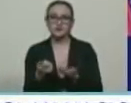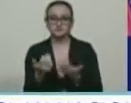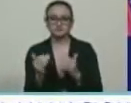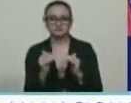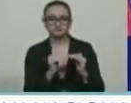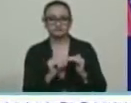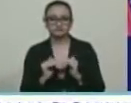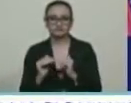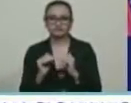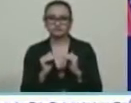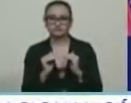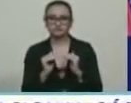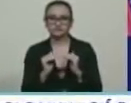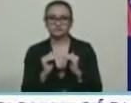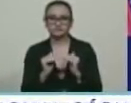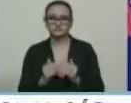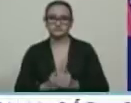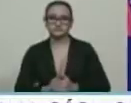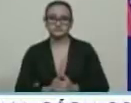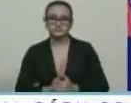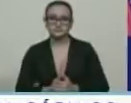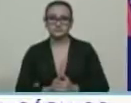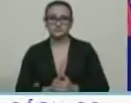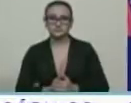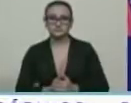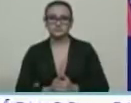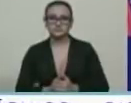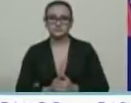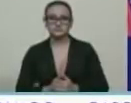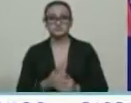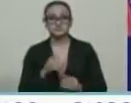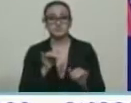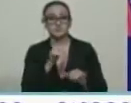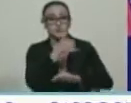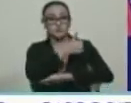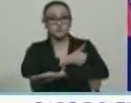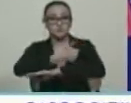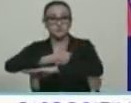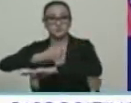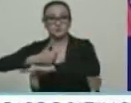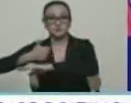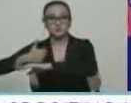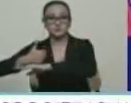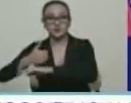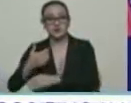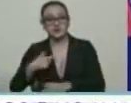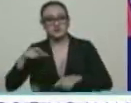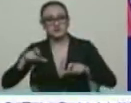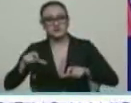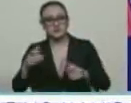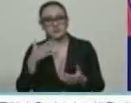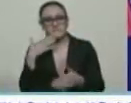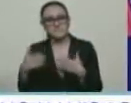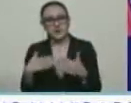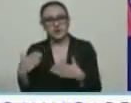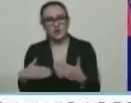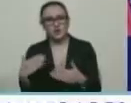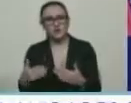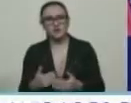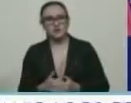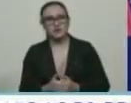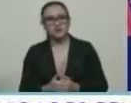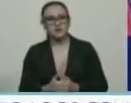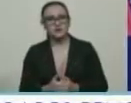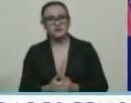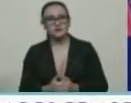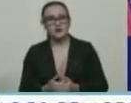sostenible, siendo las autoridades. Necesitamos mejorar el